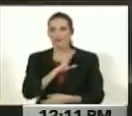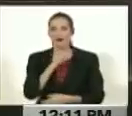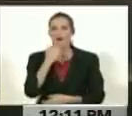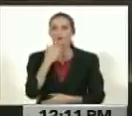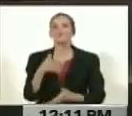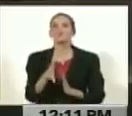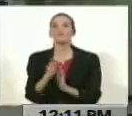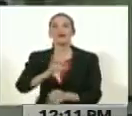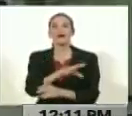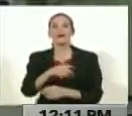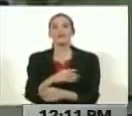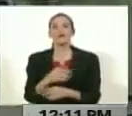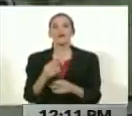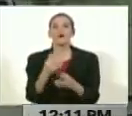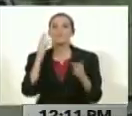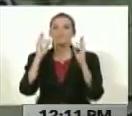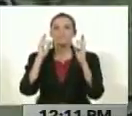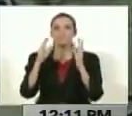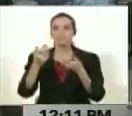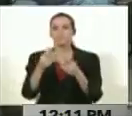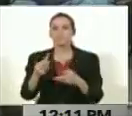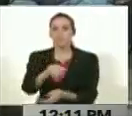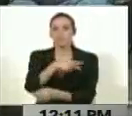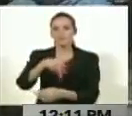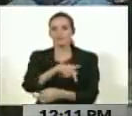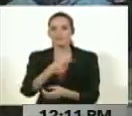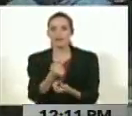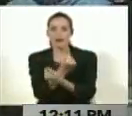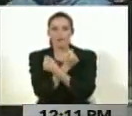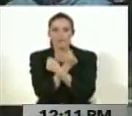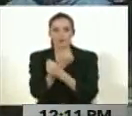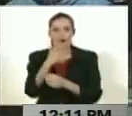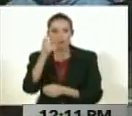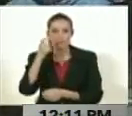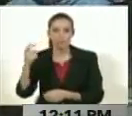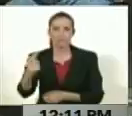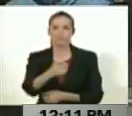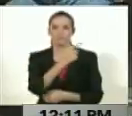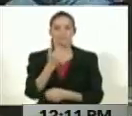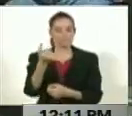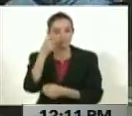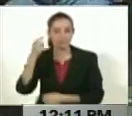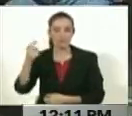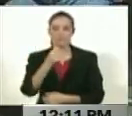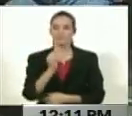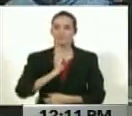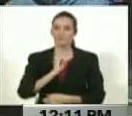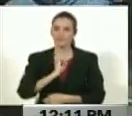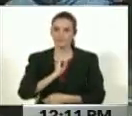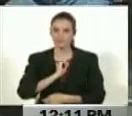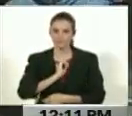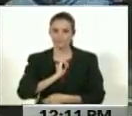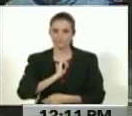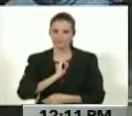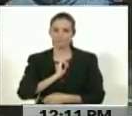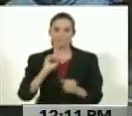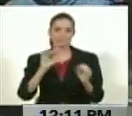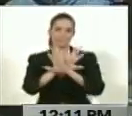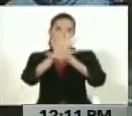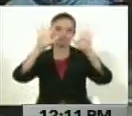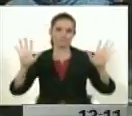nuestro canto, nuestra poesía, el amor que mueve a nuestro pueblo. Un pueblo con una identidad